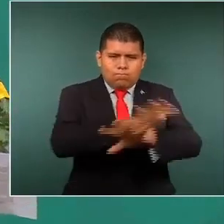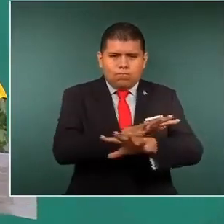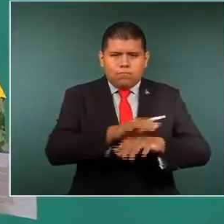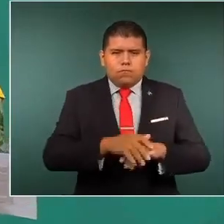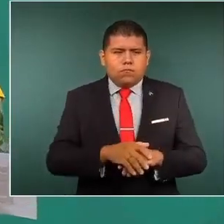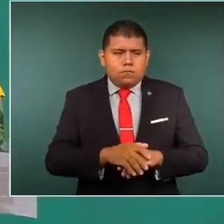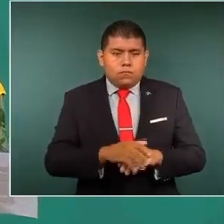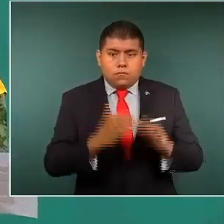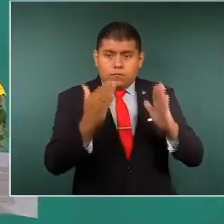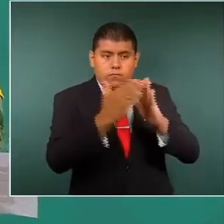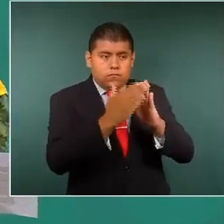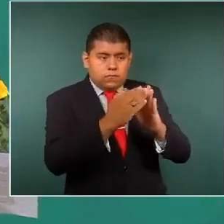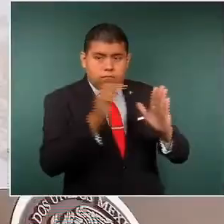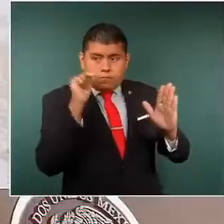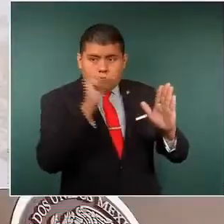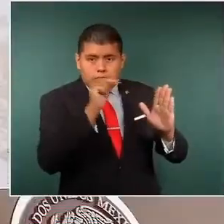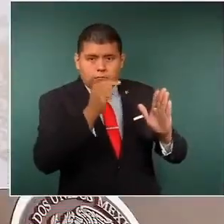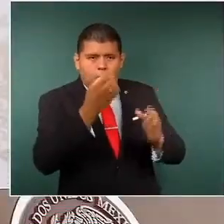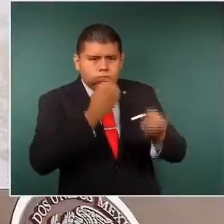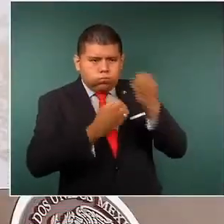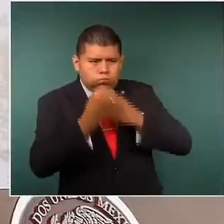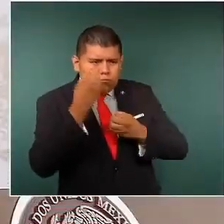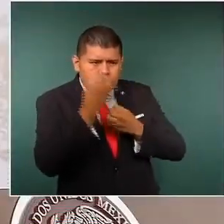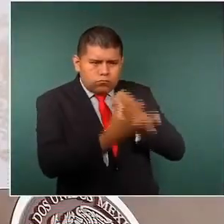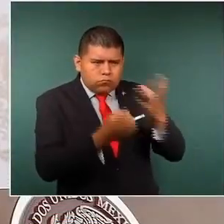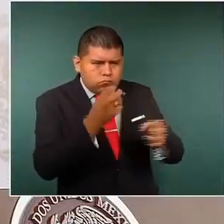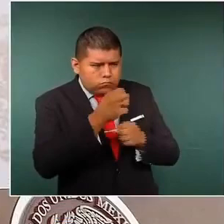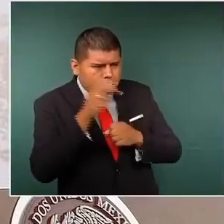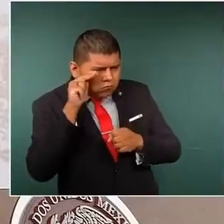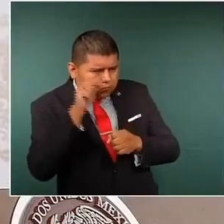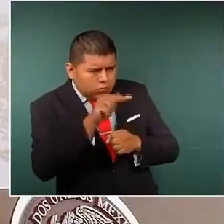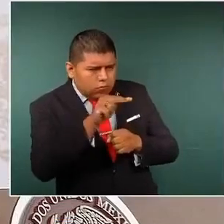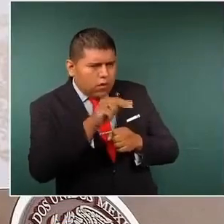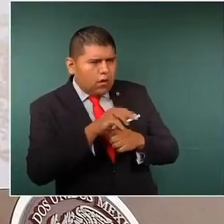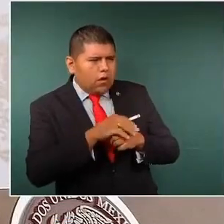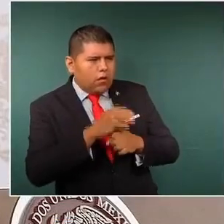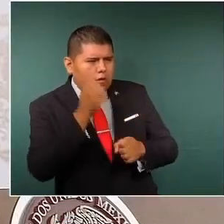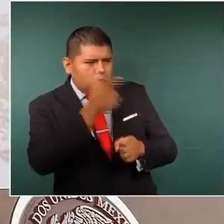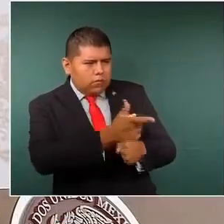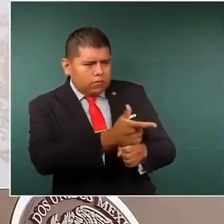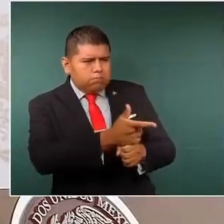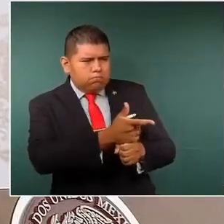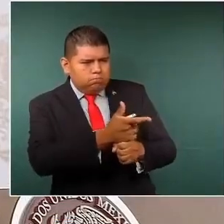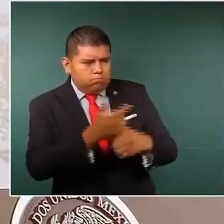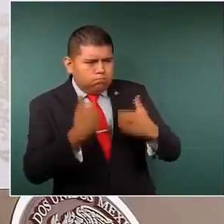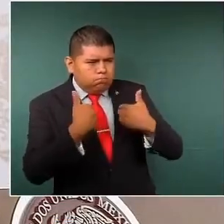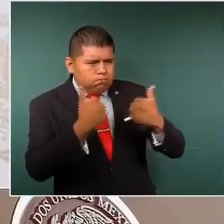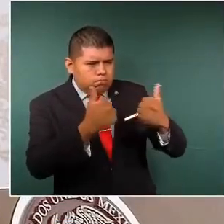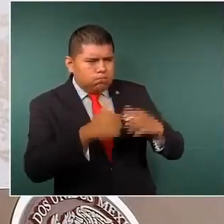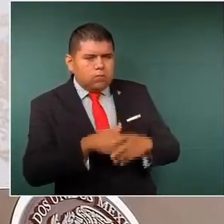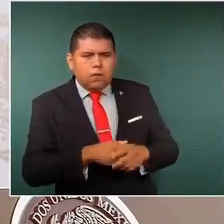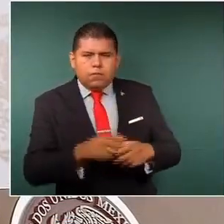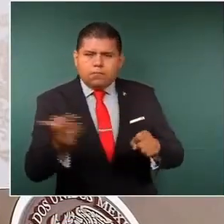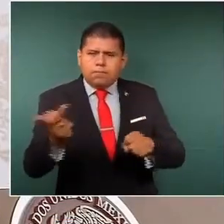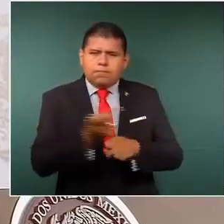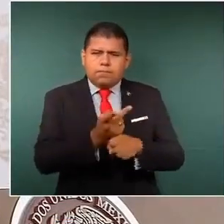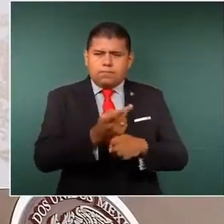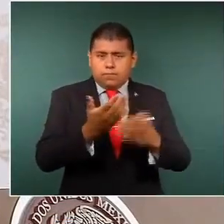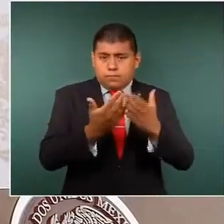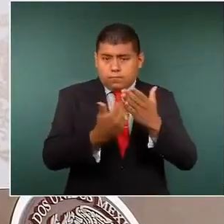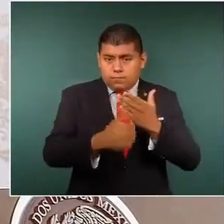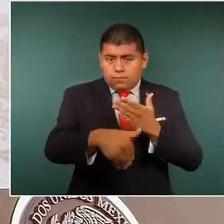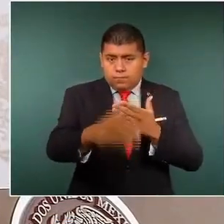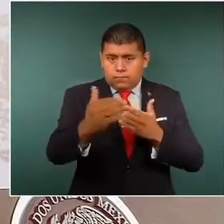de alimentos, pues nos confirmaba el indicio que teníamos, y con esta confirmación se inicia la